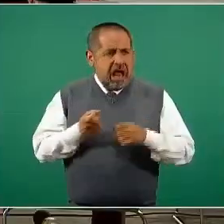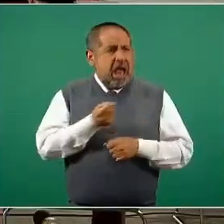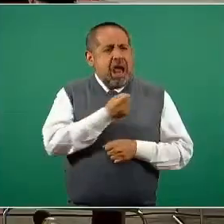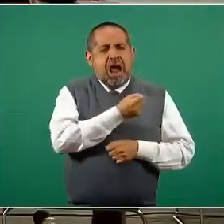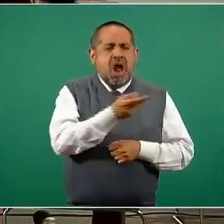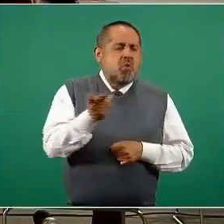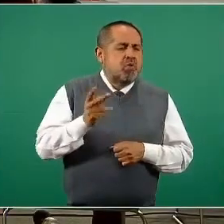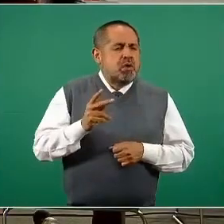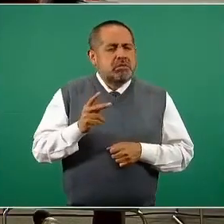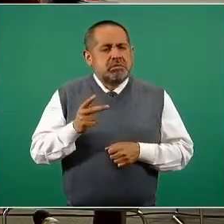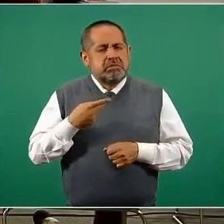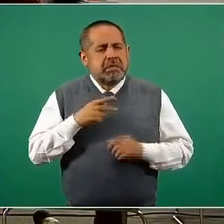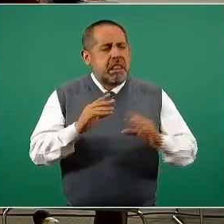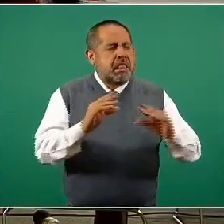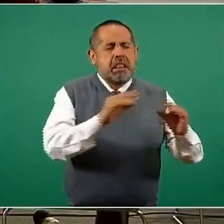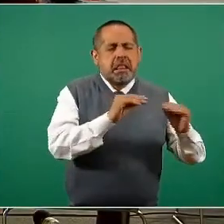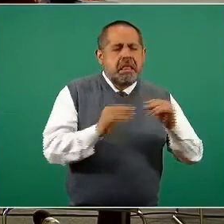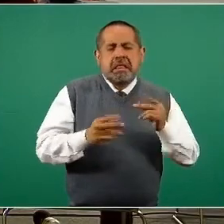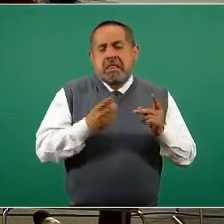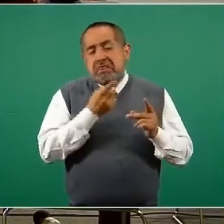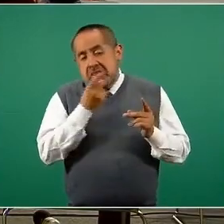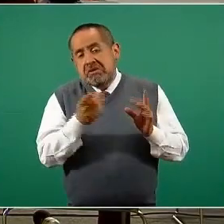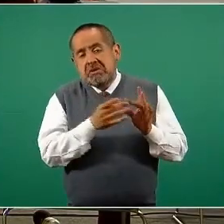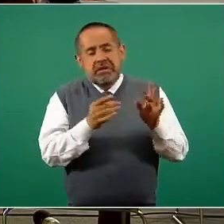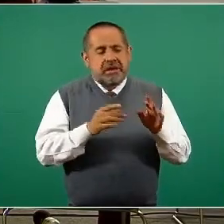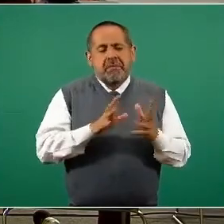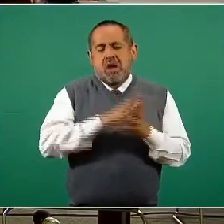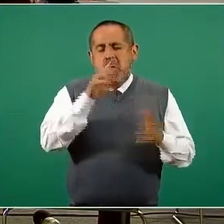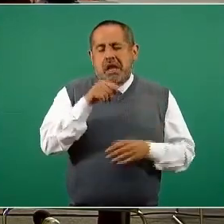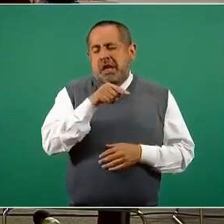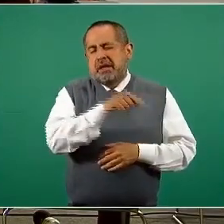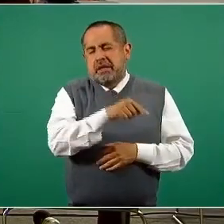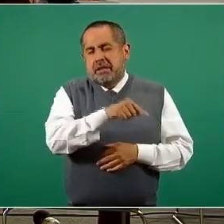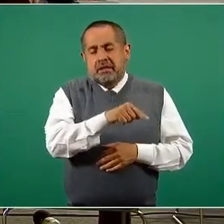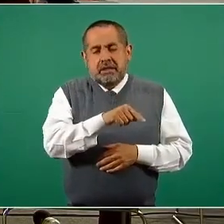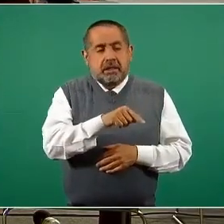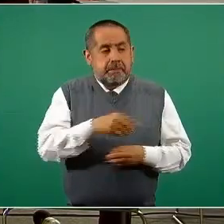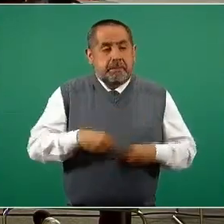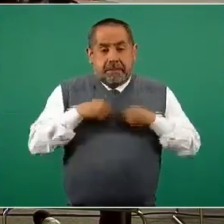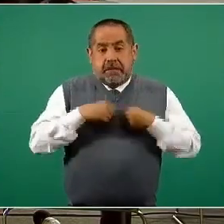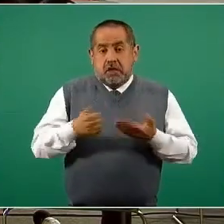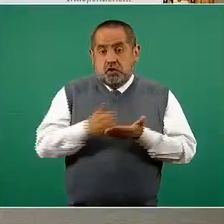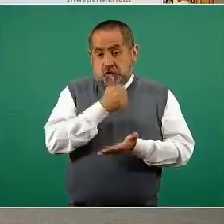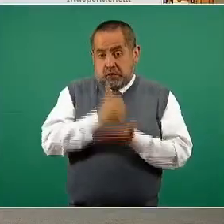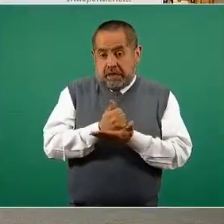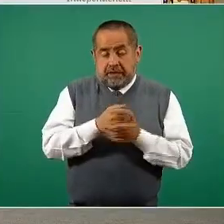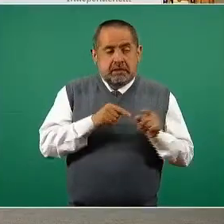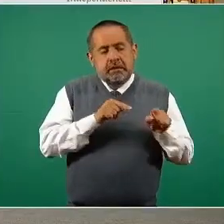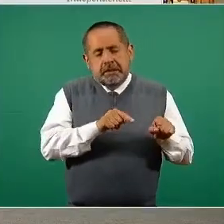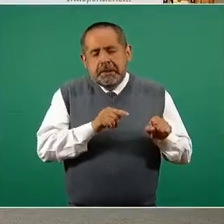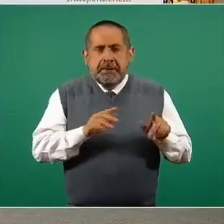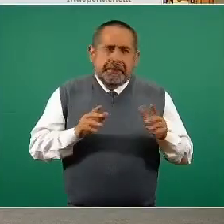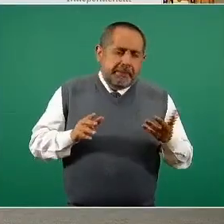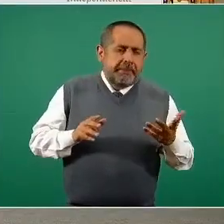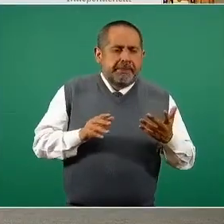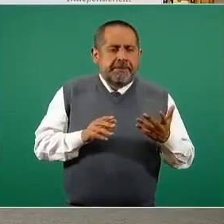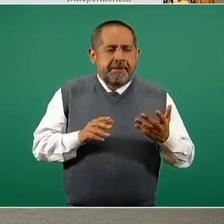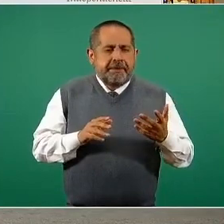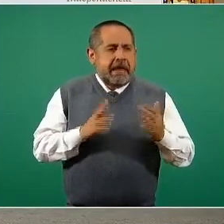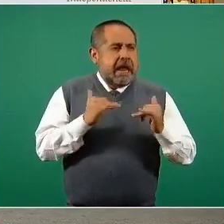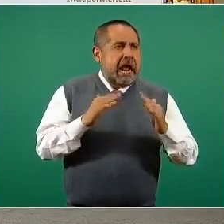voces de ciertos segmentos de la sociedad, mayormente de personas que viven en las ciudades, en